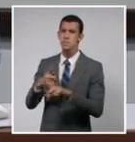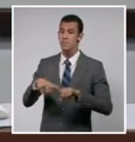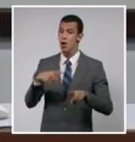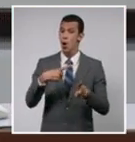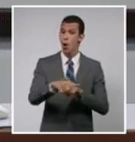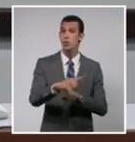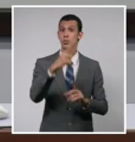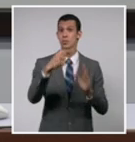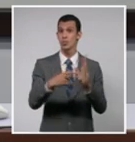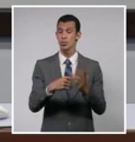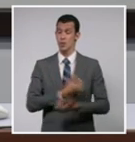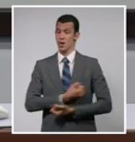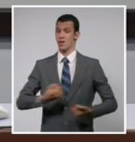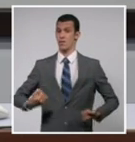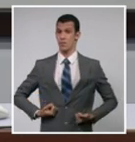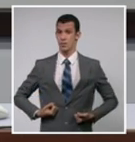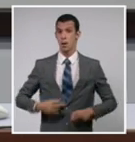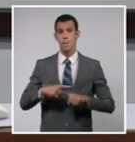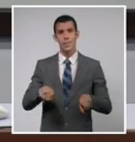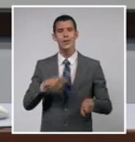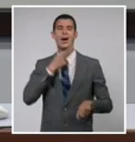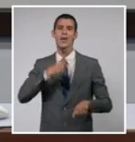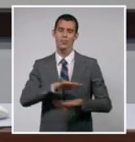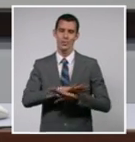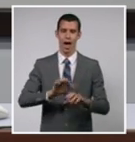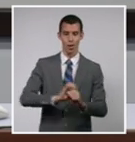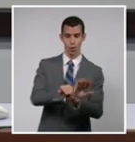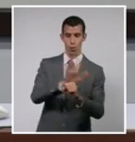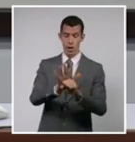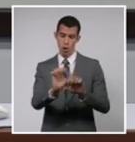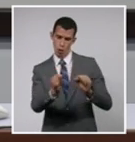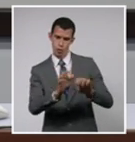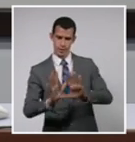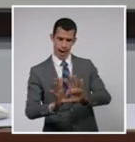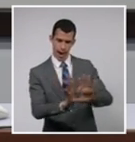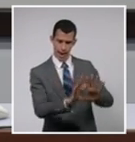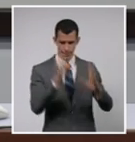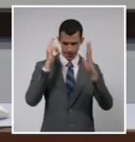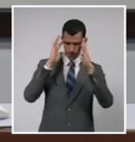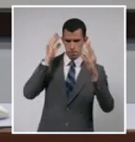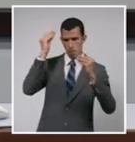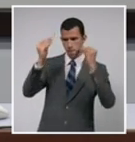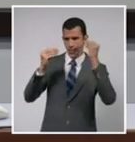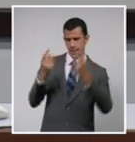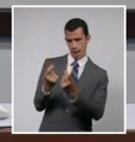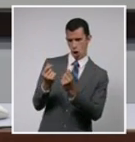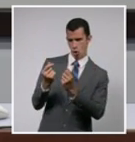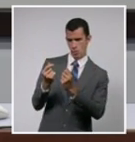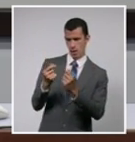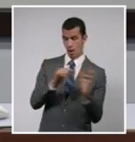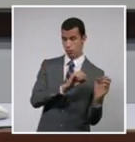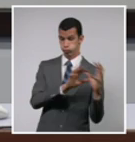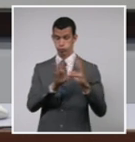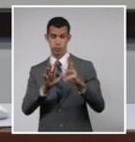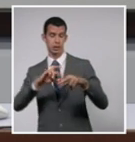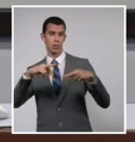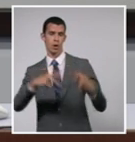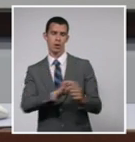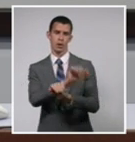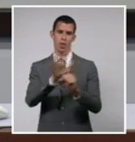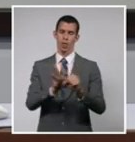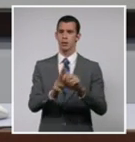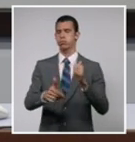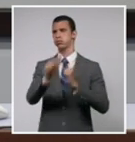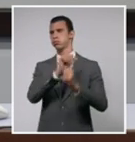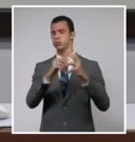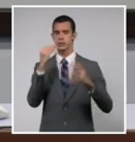a el momento en que podamos trabajar de manera intensa en esa recuperación económica. Por lo tanto, como hemos